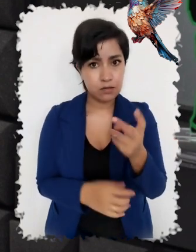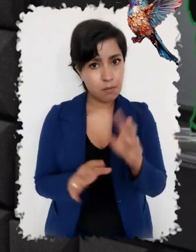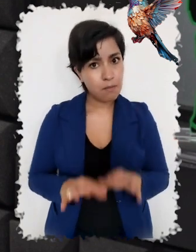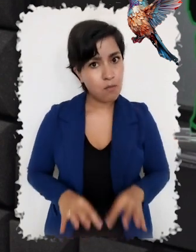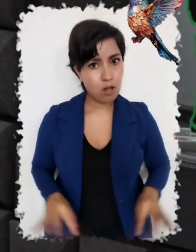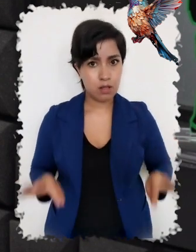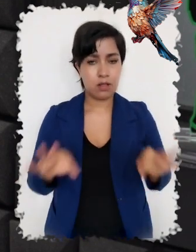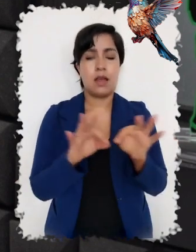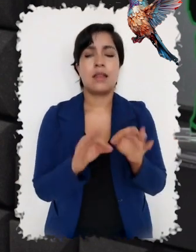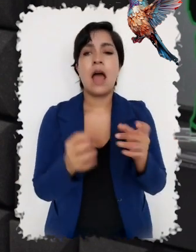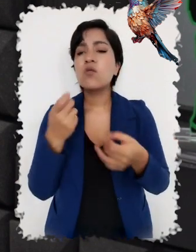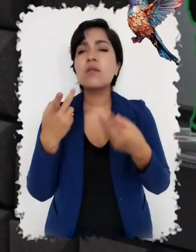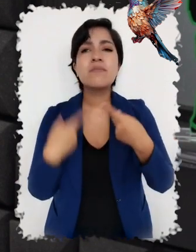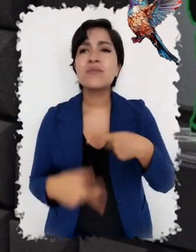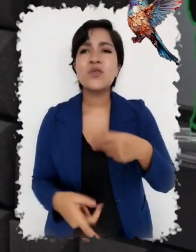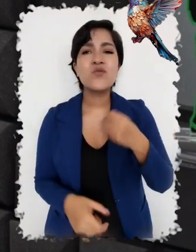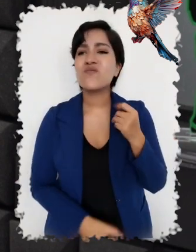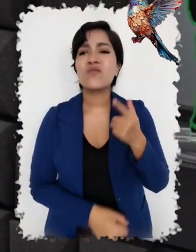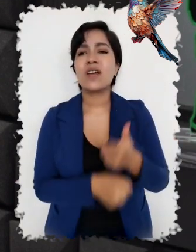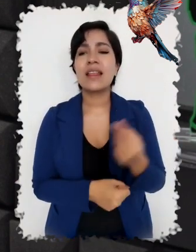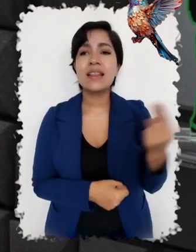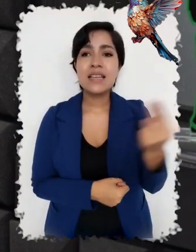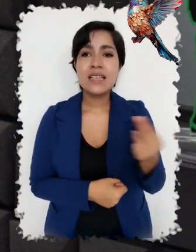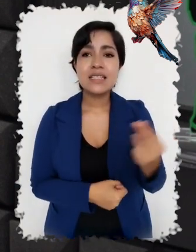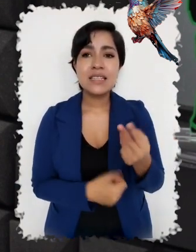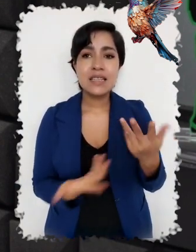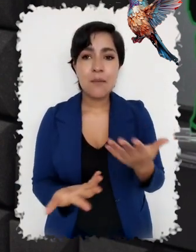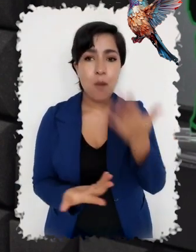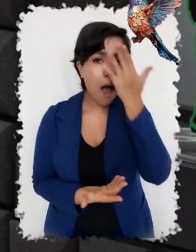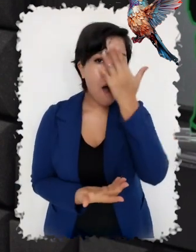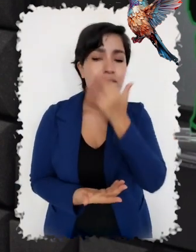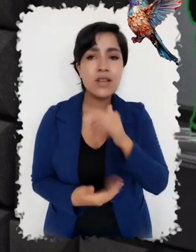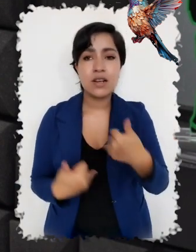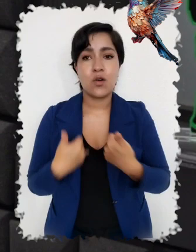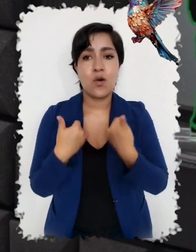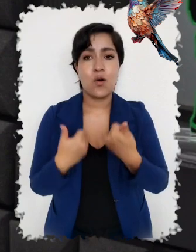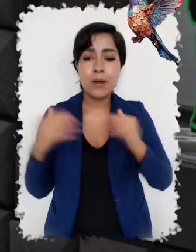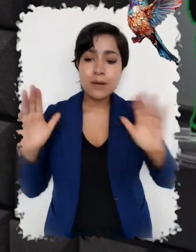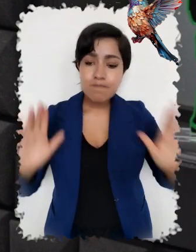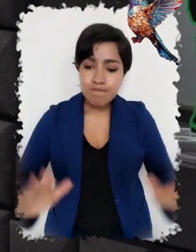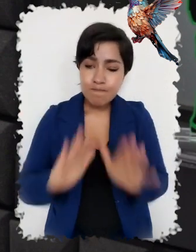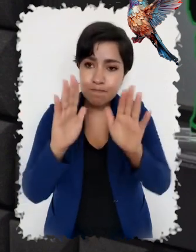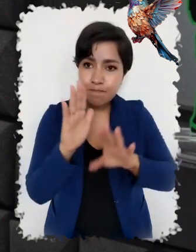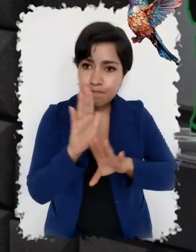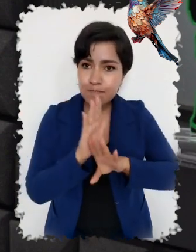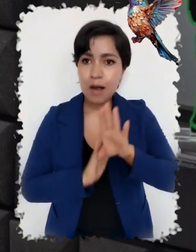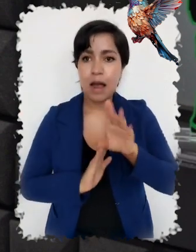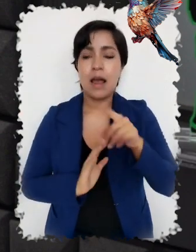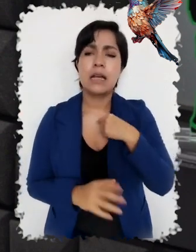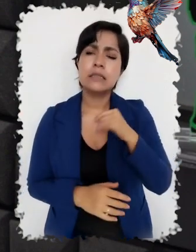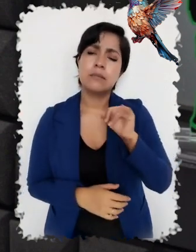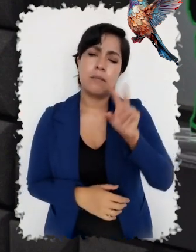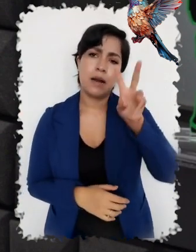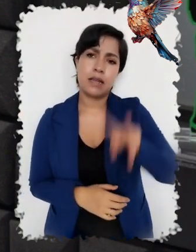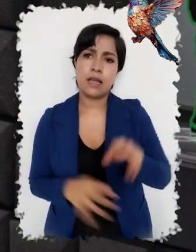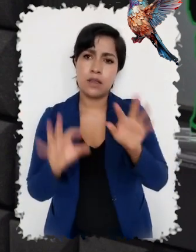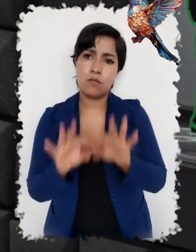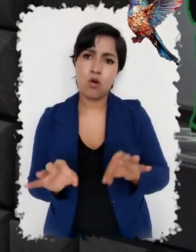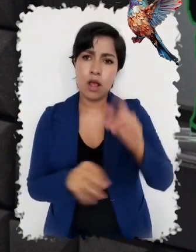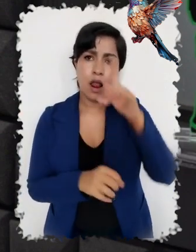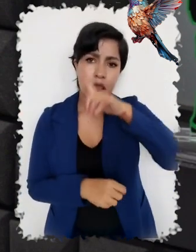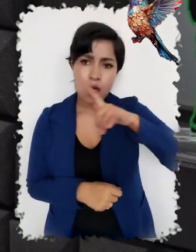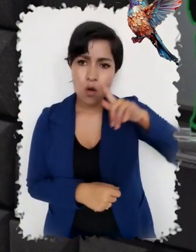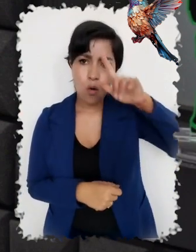muchos casos hay personas que no identifican que lo que hay que hacer es potenciar los talentos de los muchachos Sí claro tengo que favorecer el